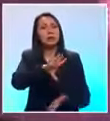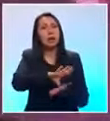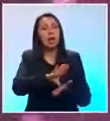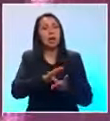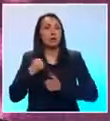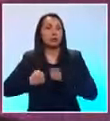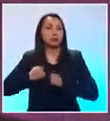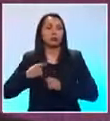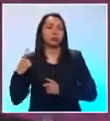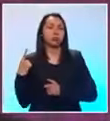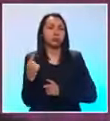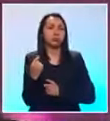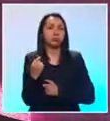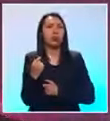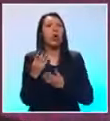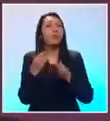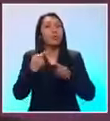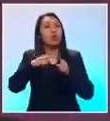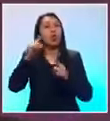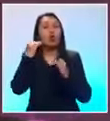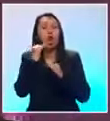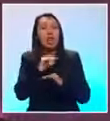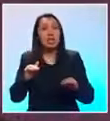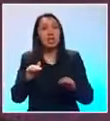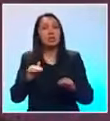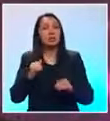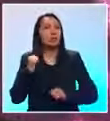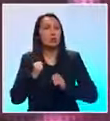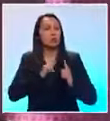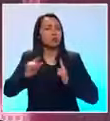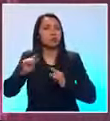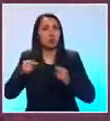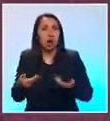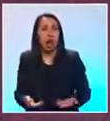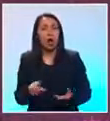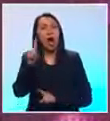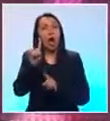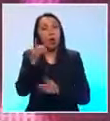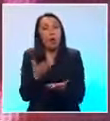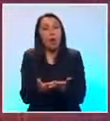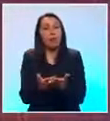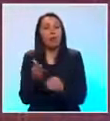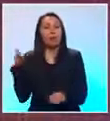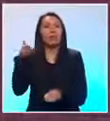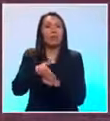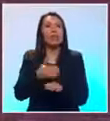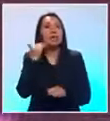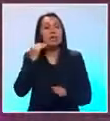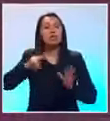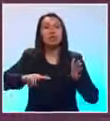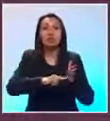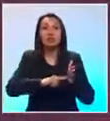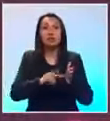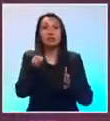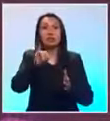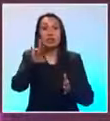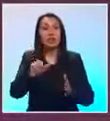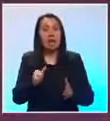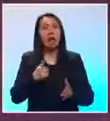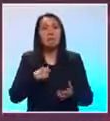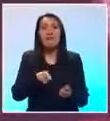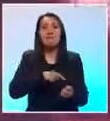huyendo, como muchos otros niños están huyendo ahora. Si alguna vez llegan niños de Siria aquí, mi familia